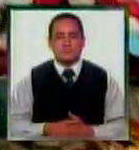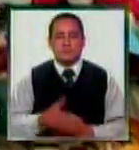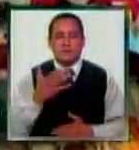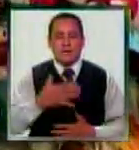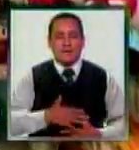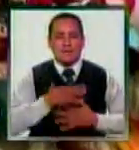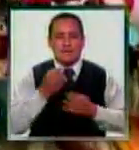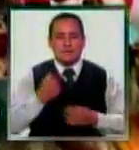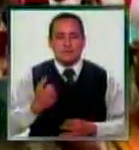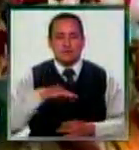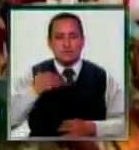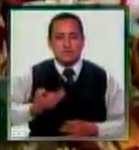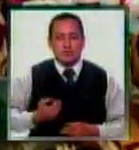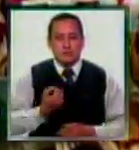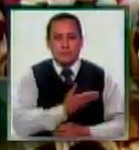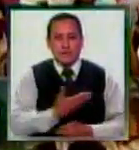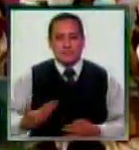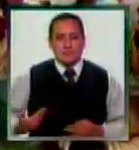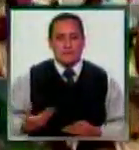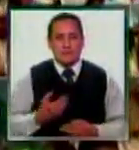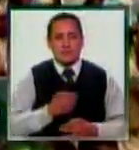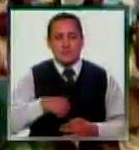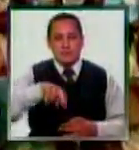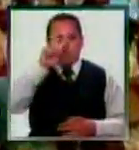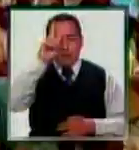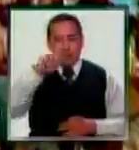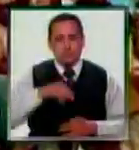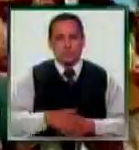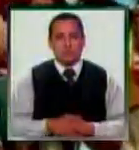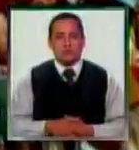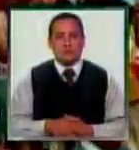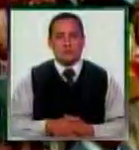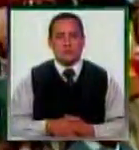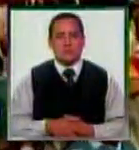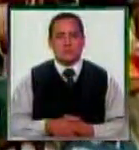Excelentísimo señor presidente de la República del Perú,